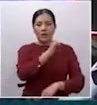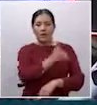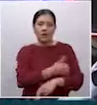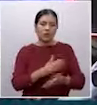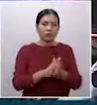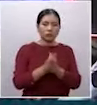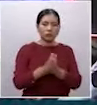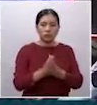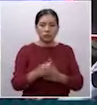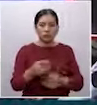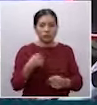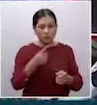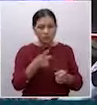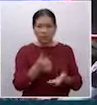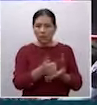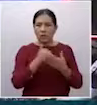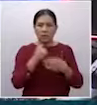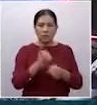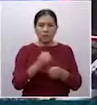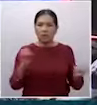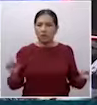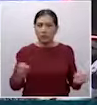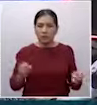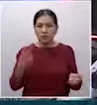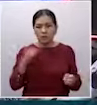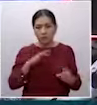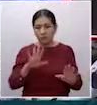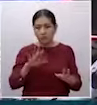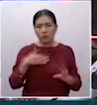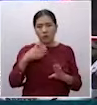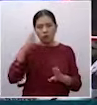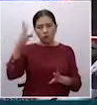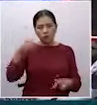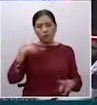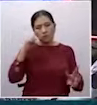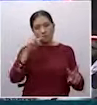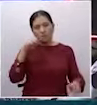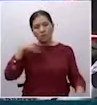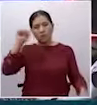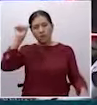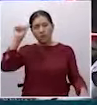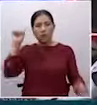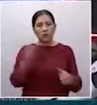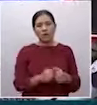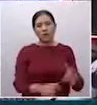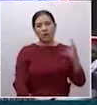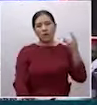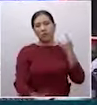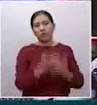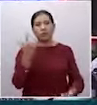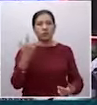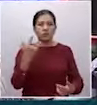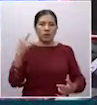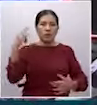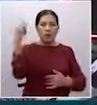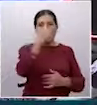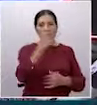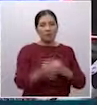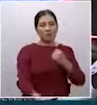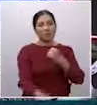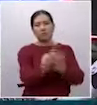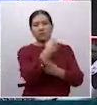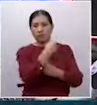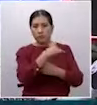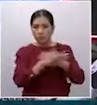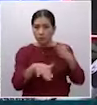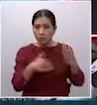justicia llegará, a la larga los ciudadanos no vamos a olvidar de la traición que están haciendo, le están dando la espalda al pueblo, que